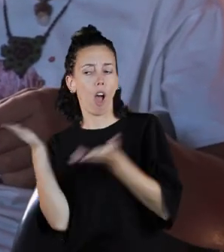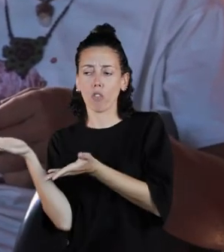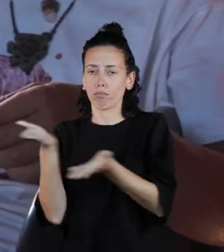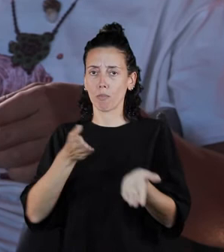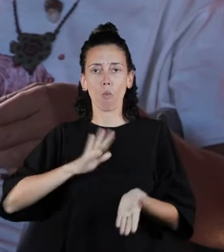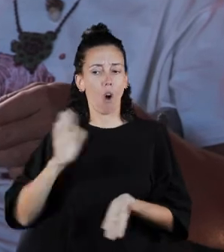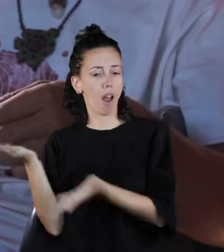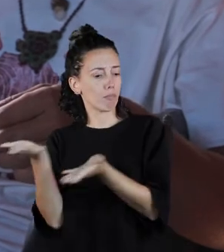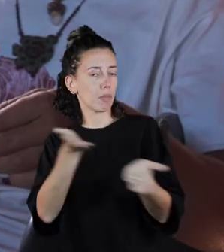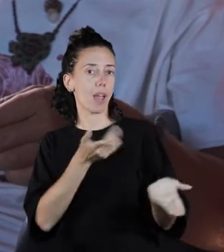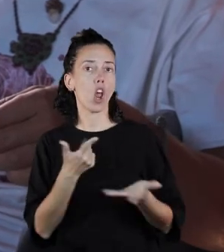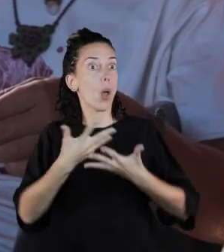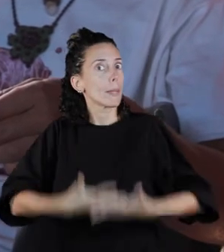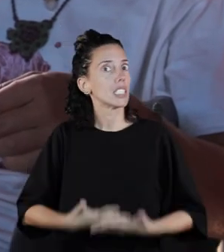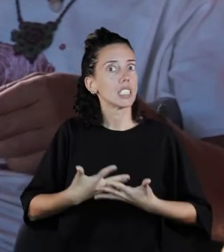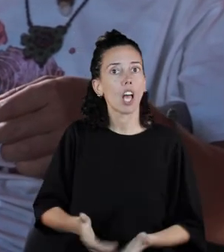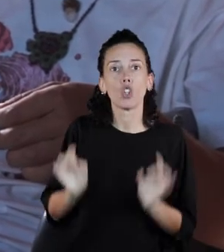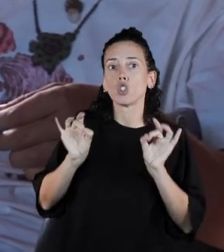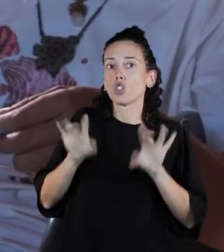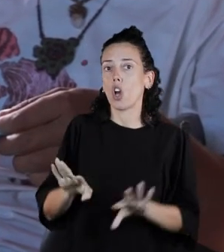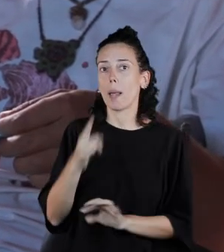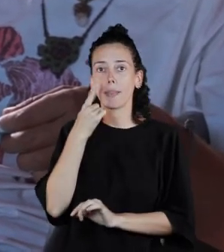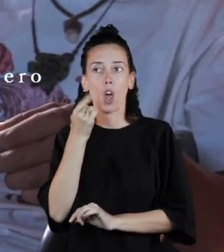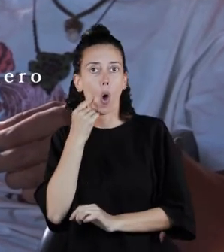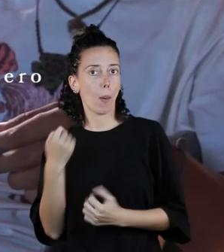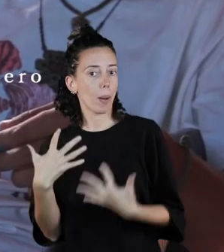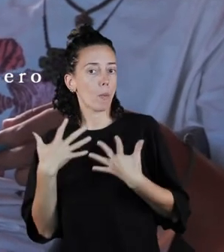la dama primero, los elementos pesados solo para